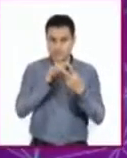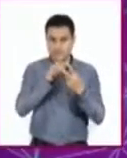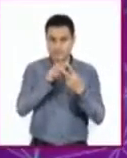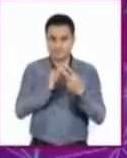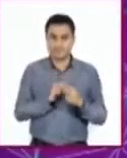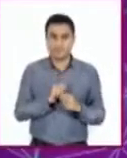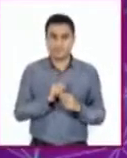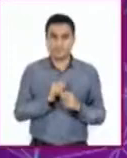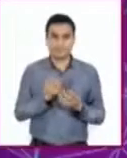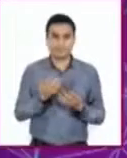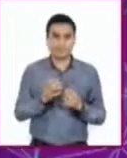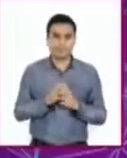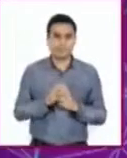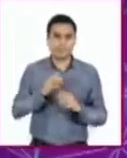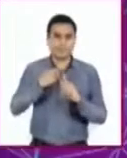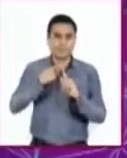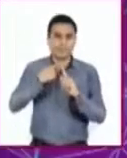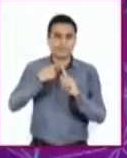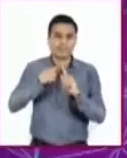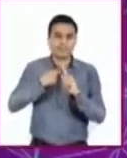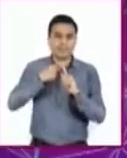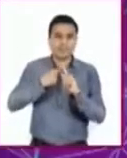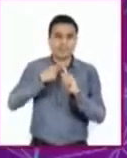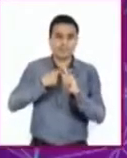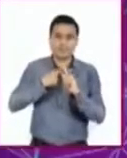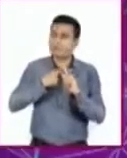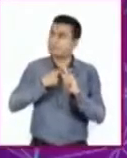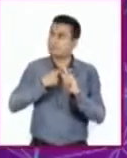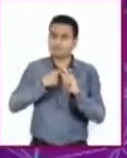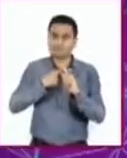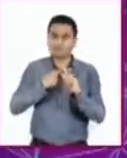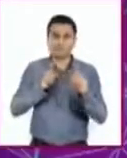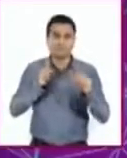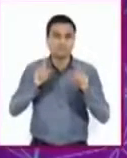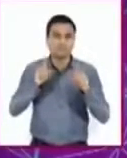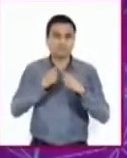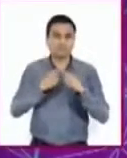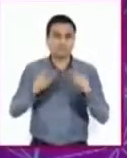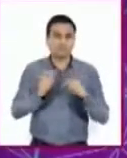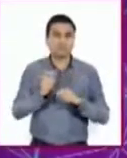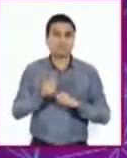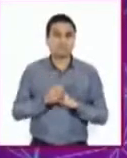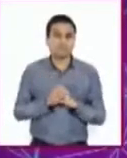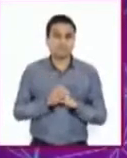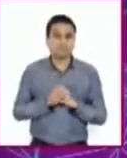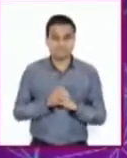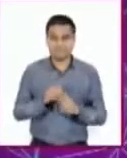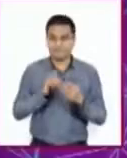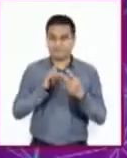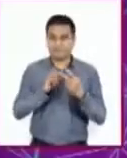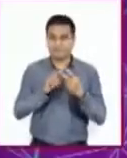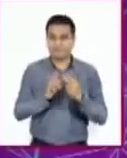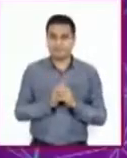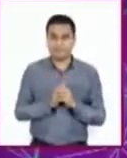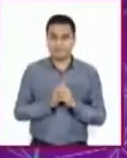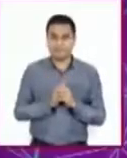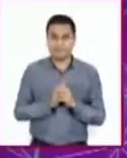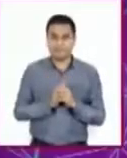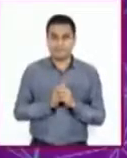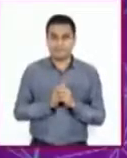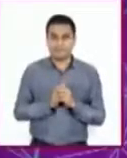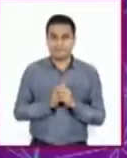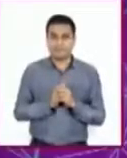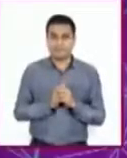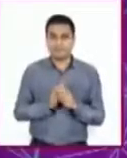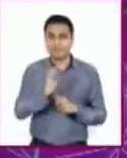¿Cuál es la diferencia entre la temperatura que se muestran los dos refrigeradores? ¿Cuántos grados subió la temperatura